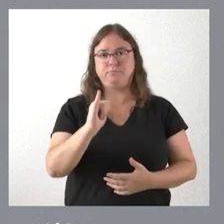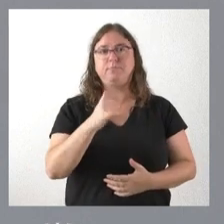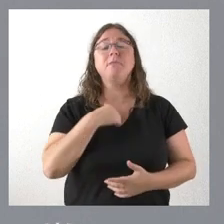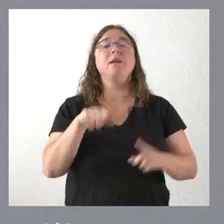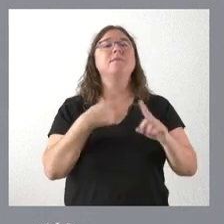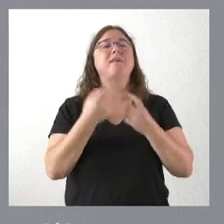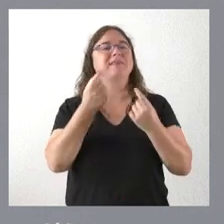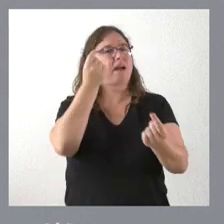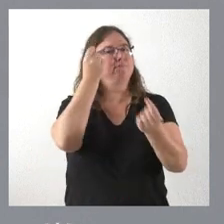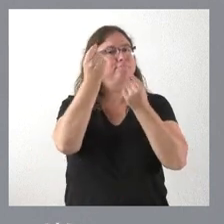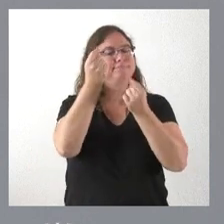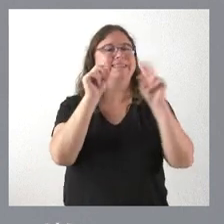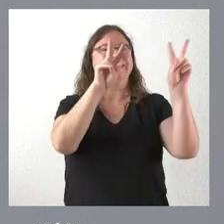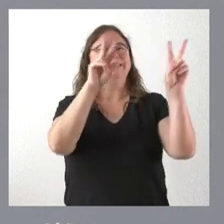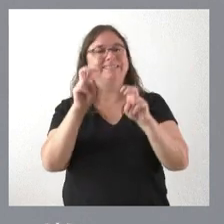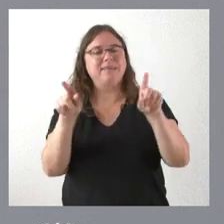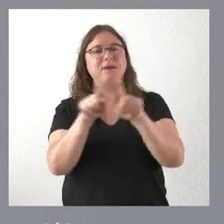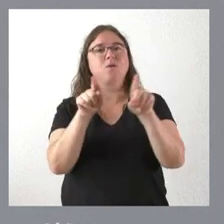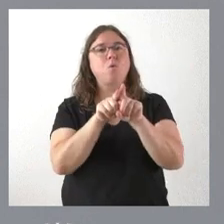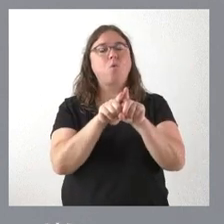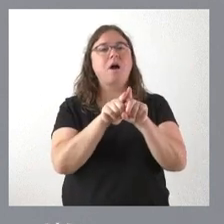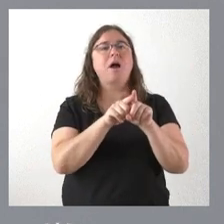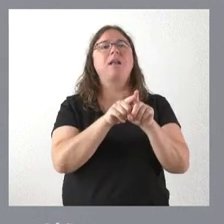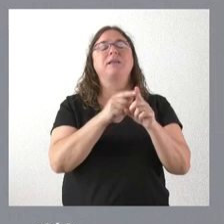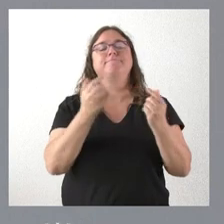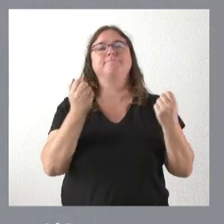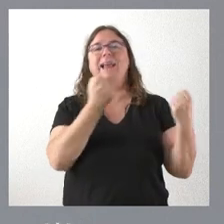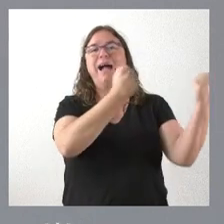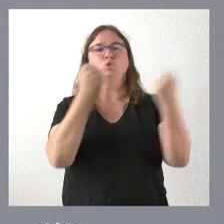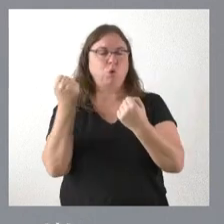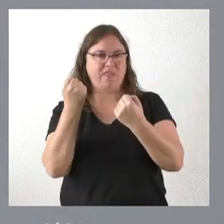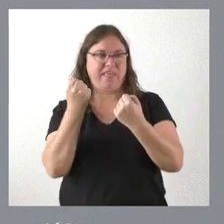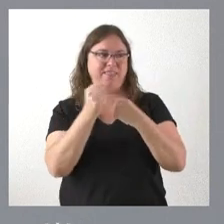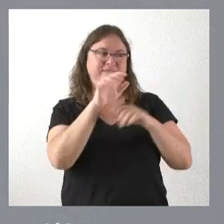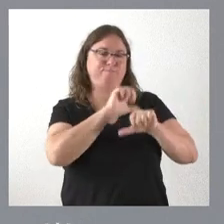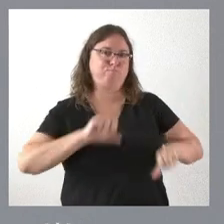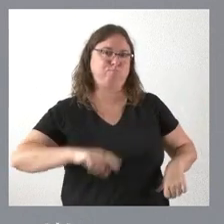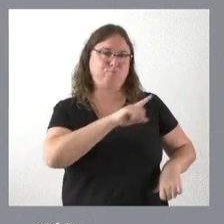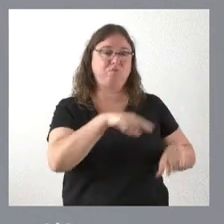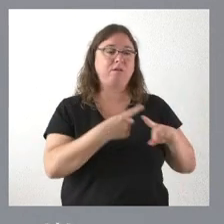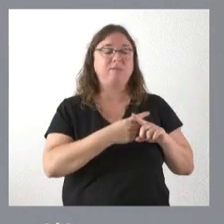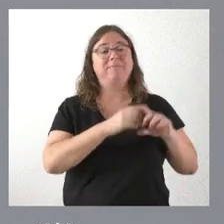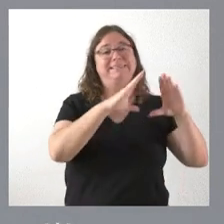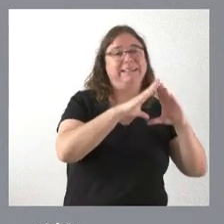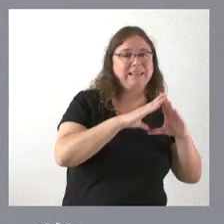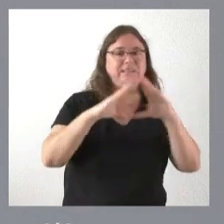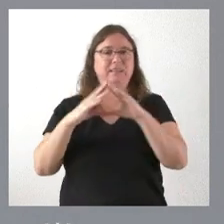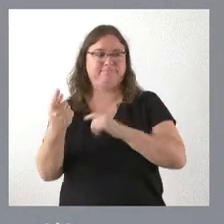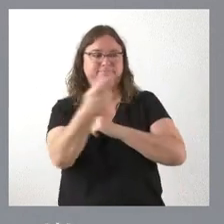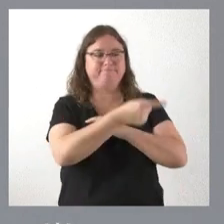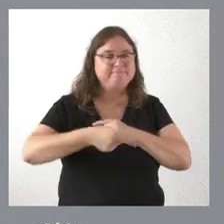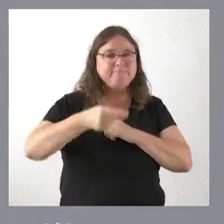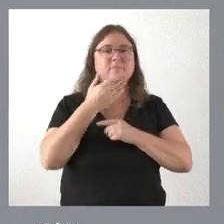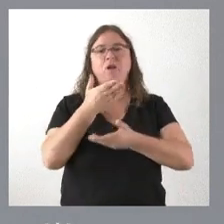que concretar algunos aspectos con las autoridades del país vecino y naturalmente entre las respectivas diócesis para poder llevar a cabo